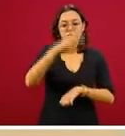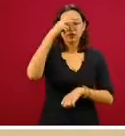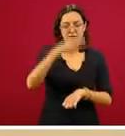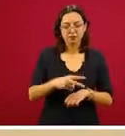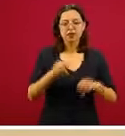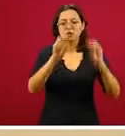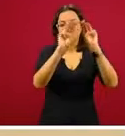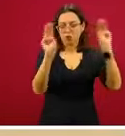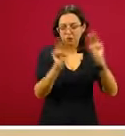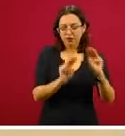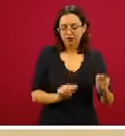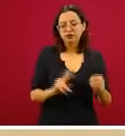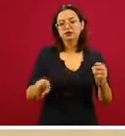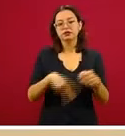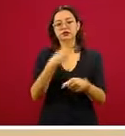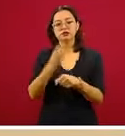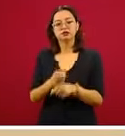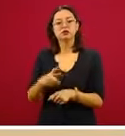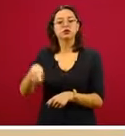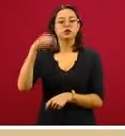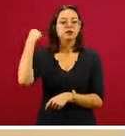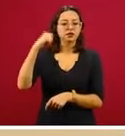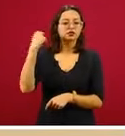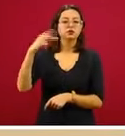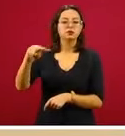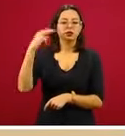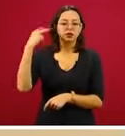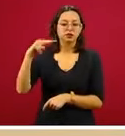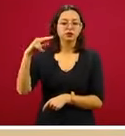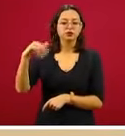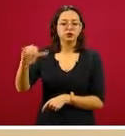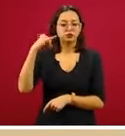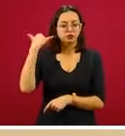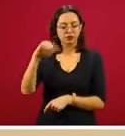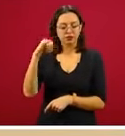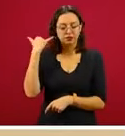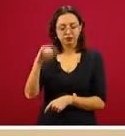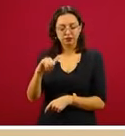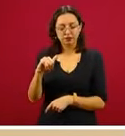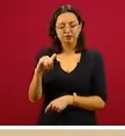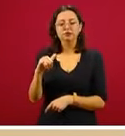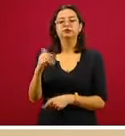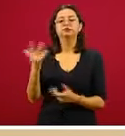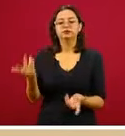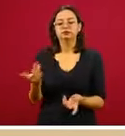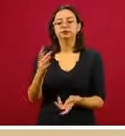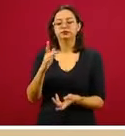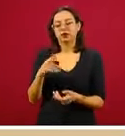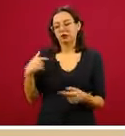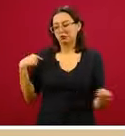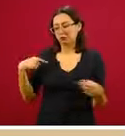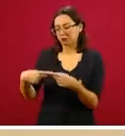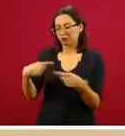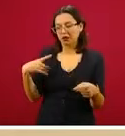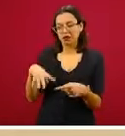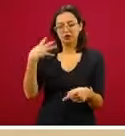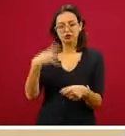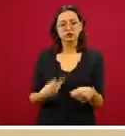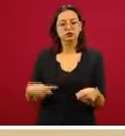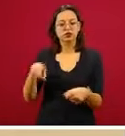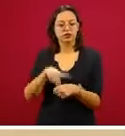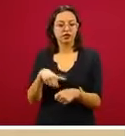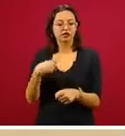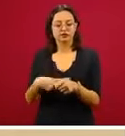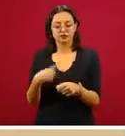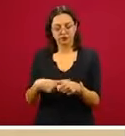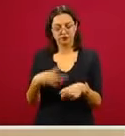Tabasco, Veracruz y ahora ya Yucatán, que se pueden mostrar ahí como las epidemias más recientes. Cuando